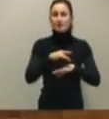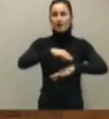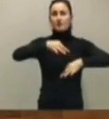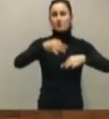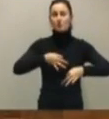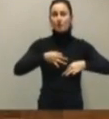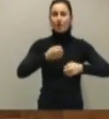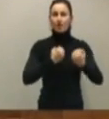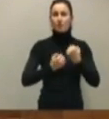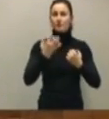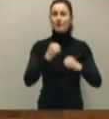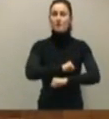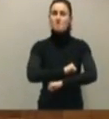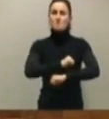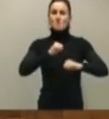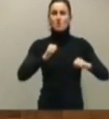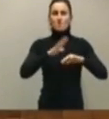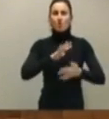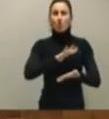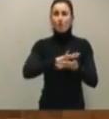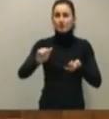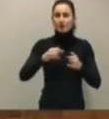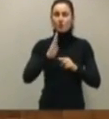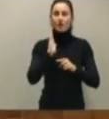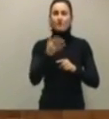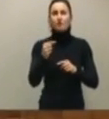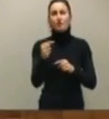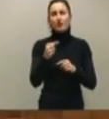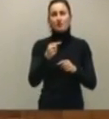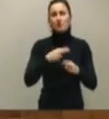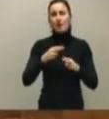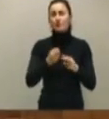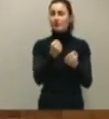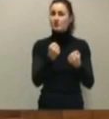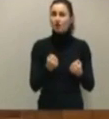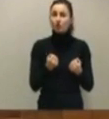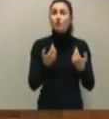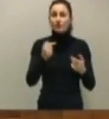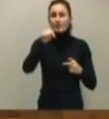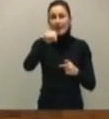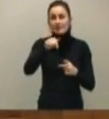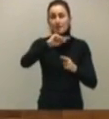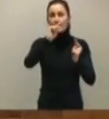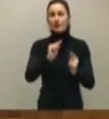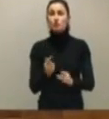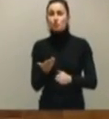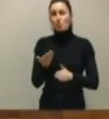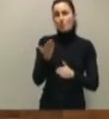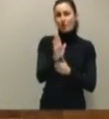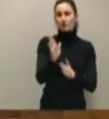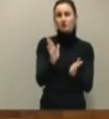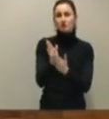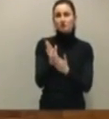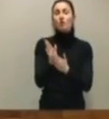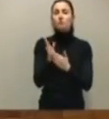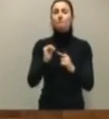económica suficientemente sólidas que compensen los efectos negativos de las políticas de ajuste. Y este presupuesto, a nuestro modo de